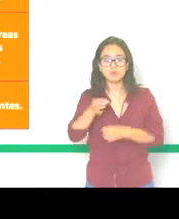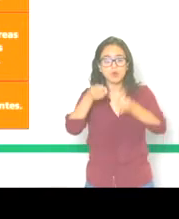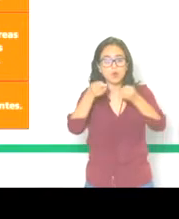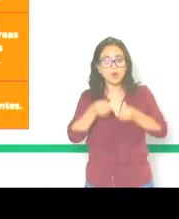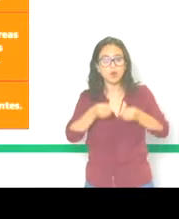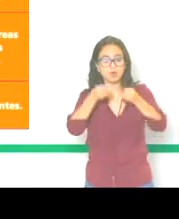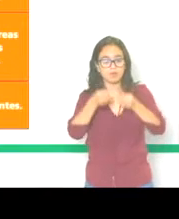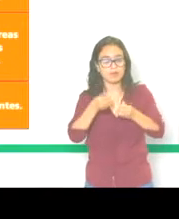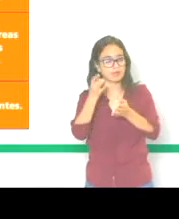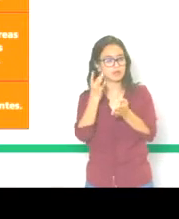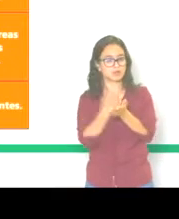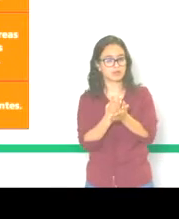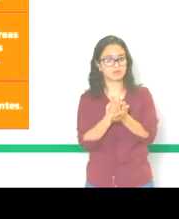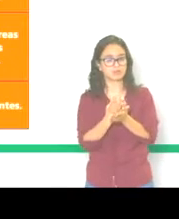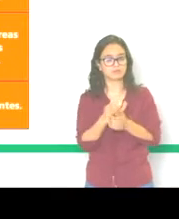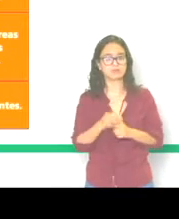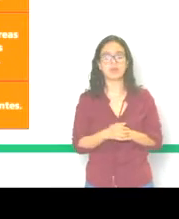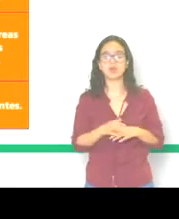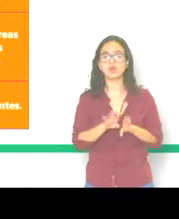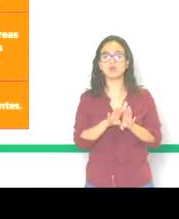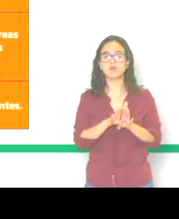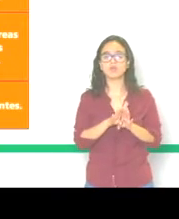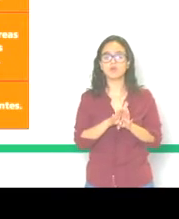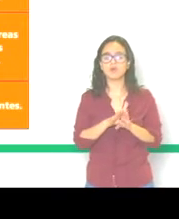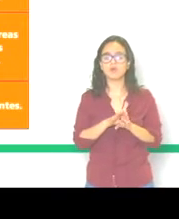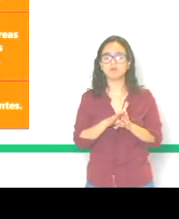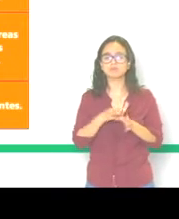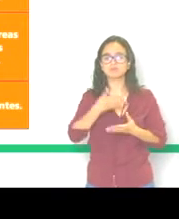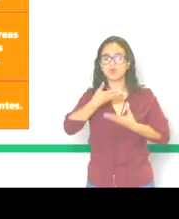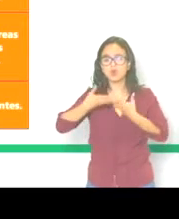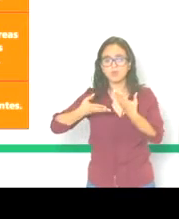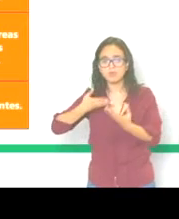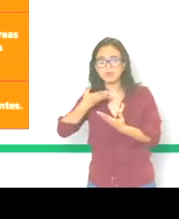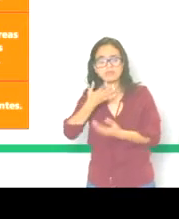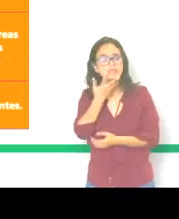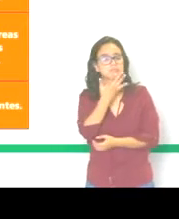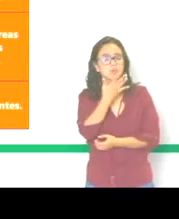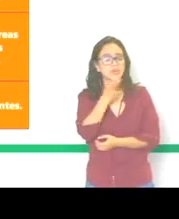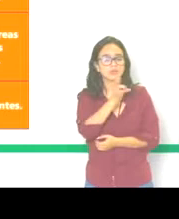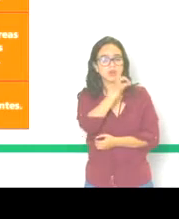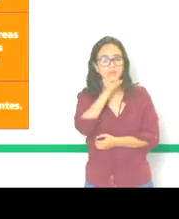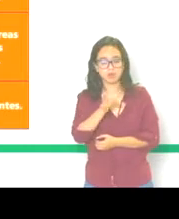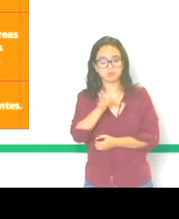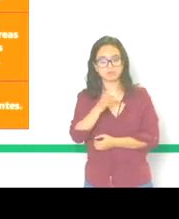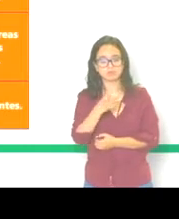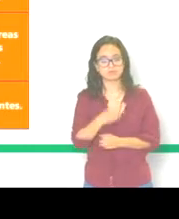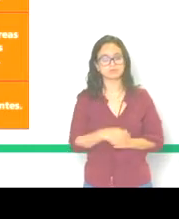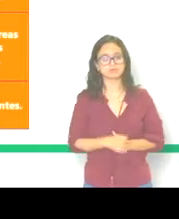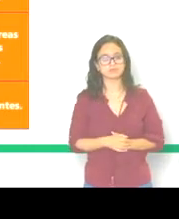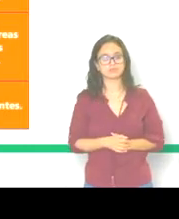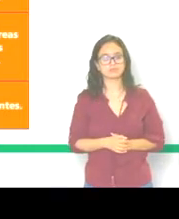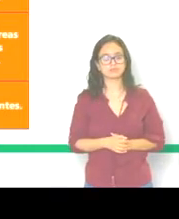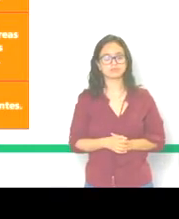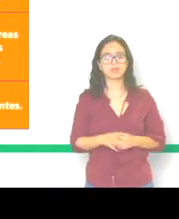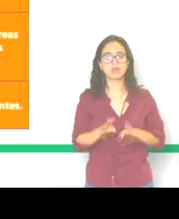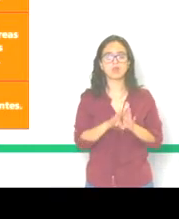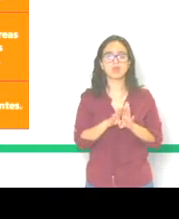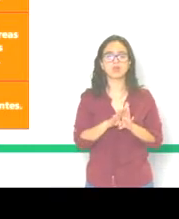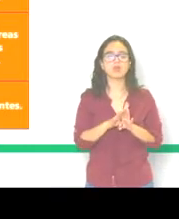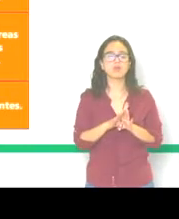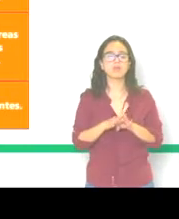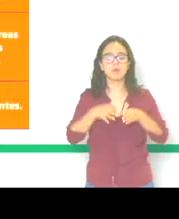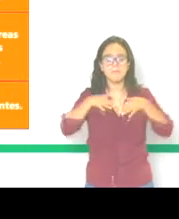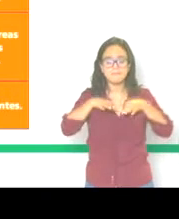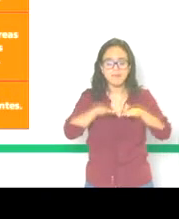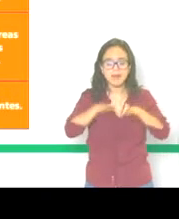ocupación y áreas comunes al 50%. Entonces, se suspenden saunas,